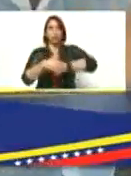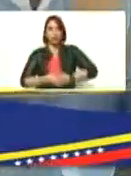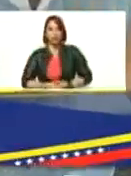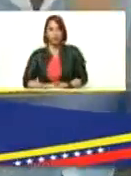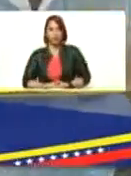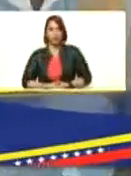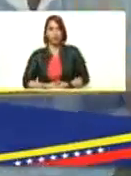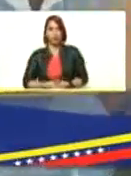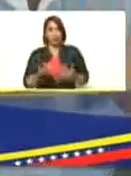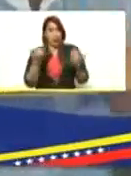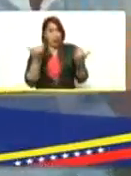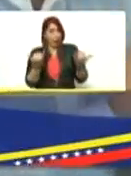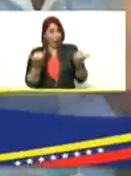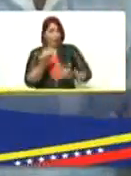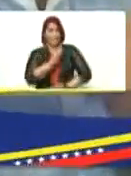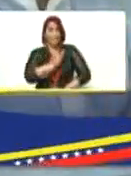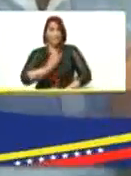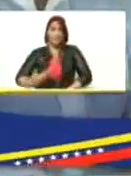Sin más, señor presidente,